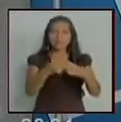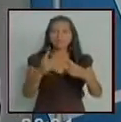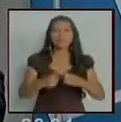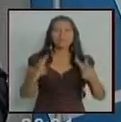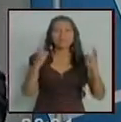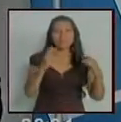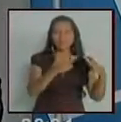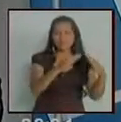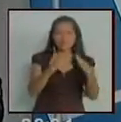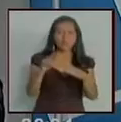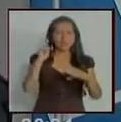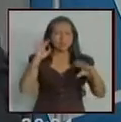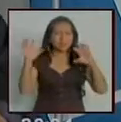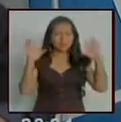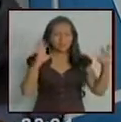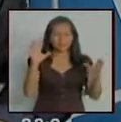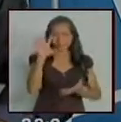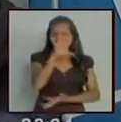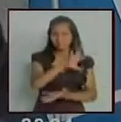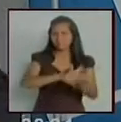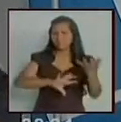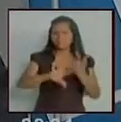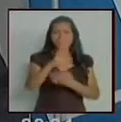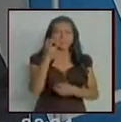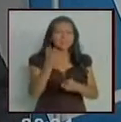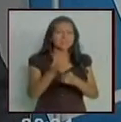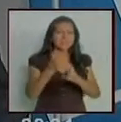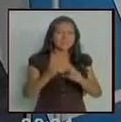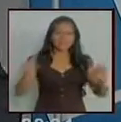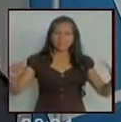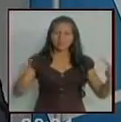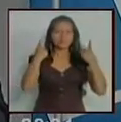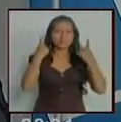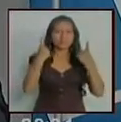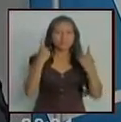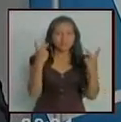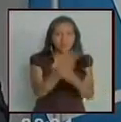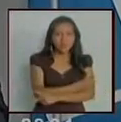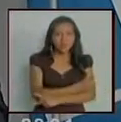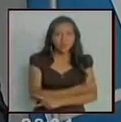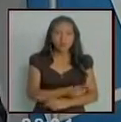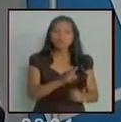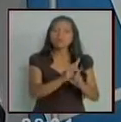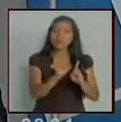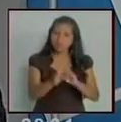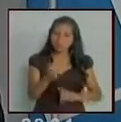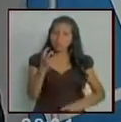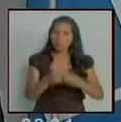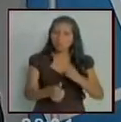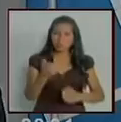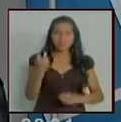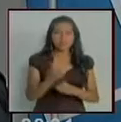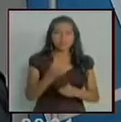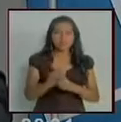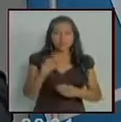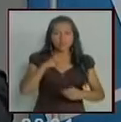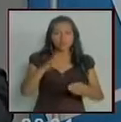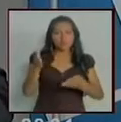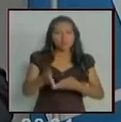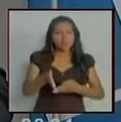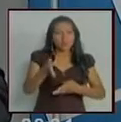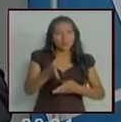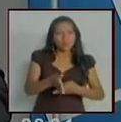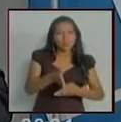urbano que nos tiene agobiados con una contaminación acústica de terror que también aporta lo suyo, que nos puede hacer muchísimo daño, y